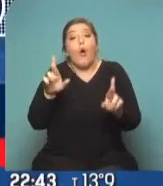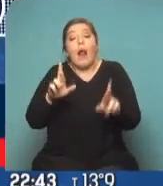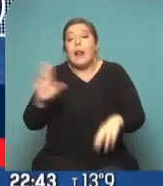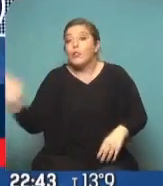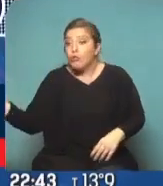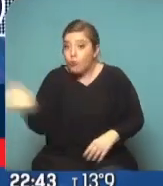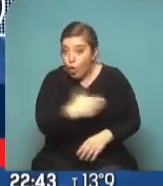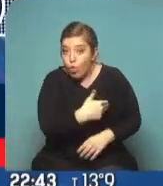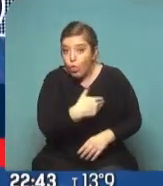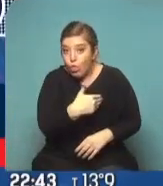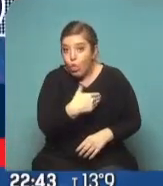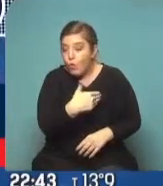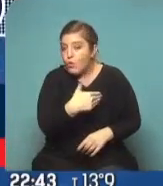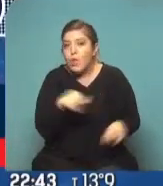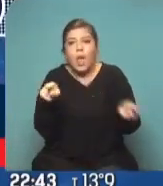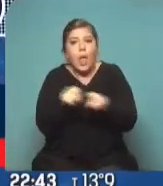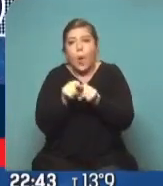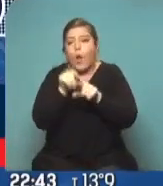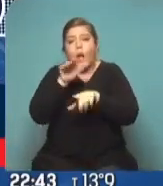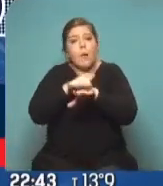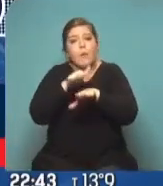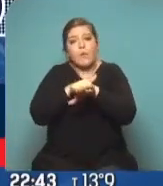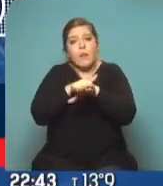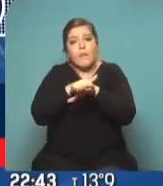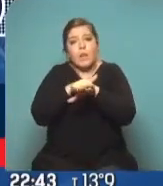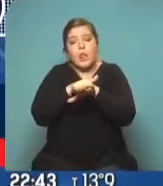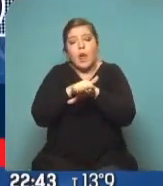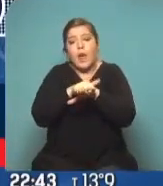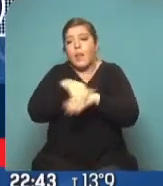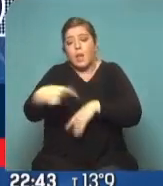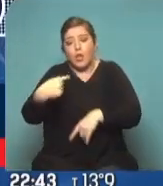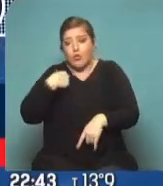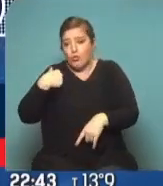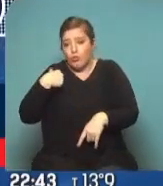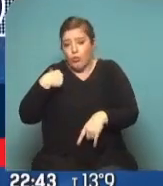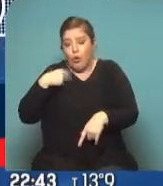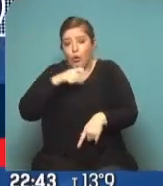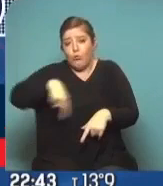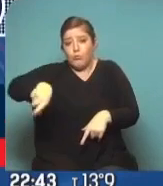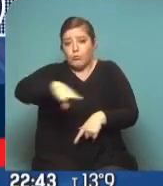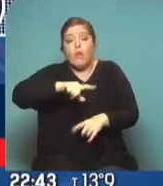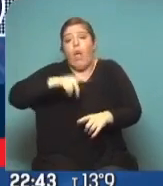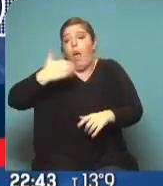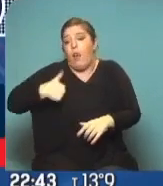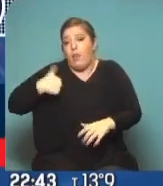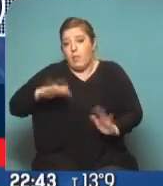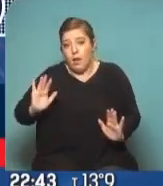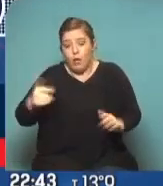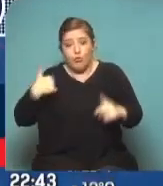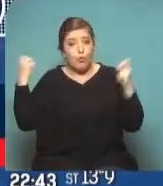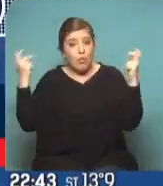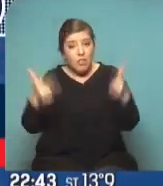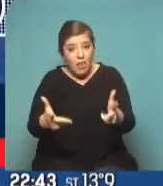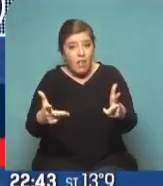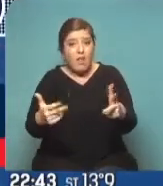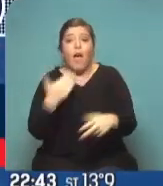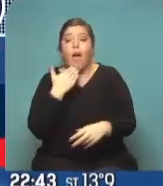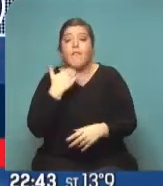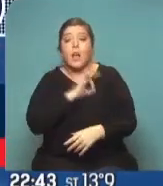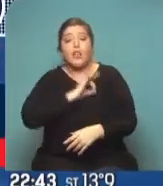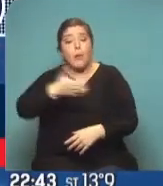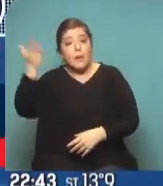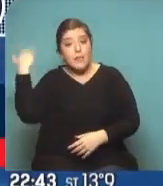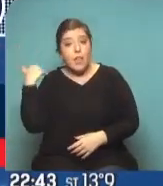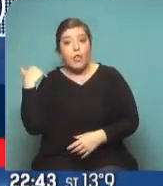nivel de compromiso que yo tengo con los argentinos. Yo, como lo he dicho, desde abril del año pasado pasé